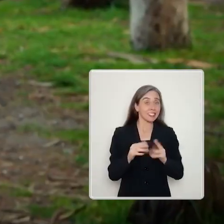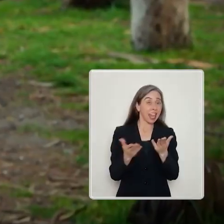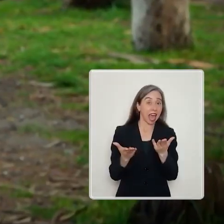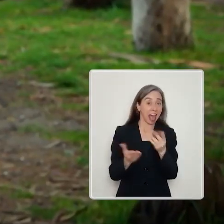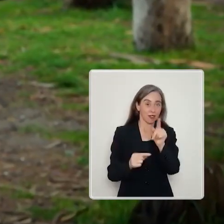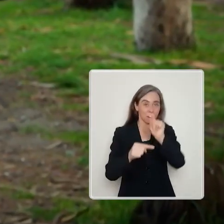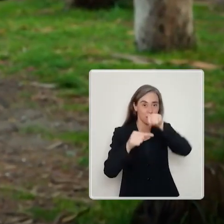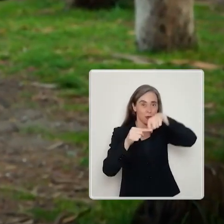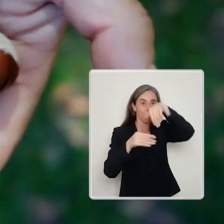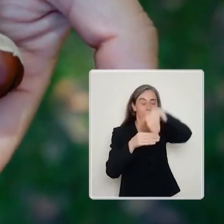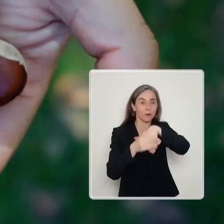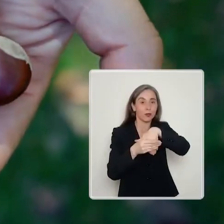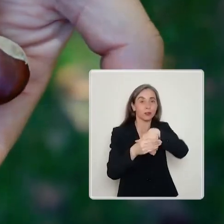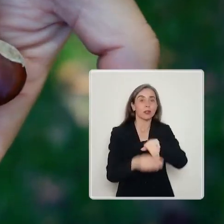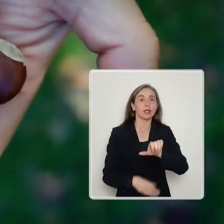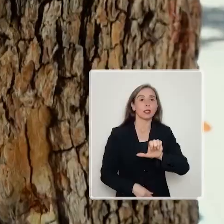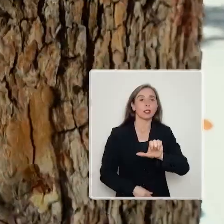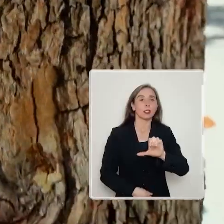Vota ecologista.